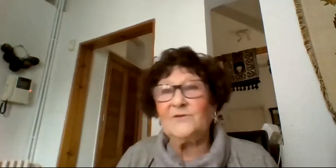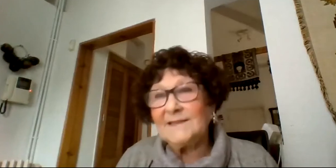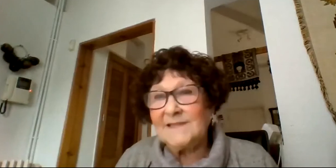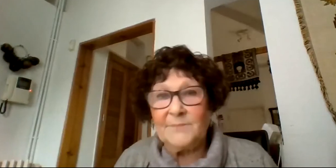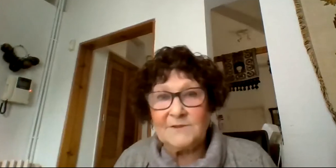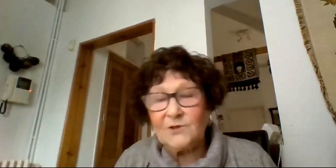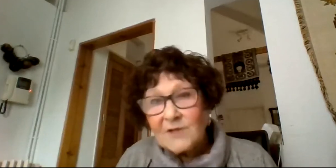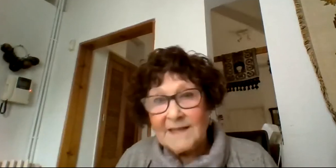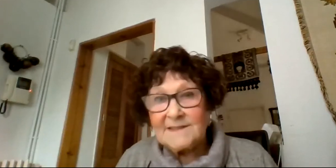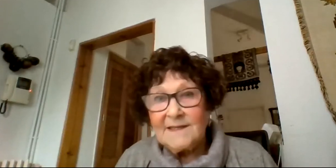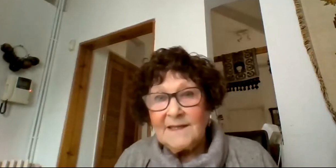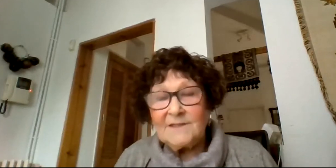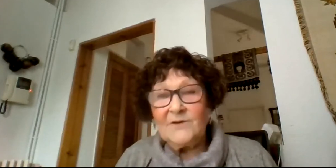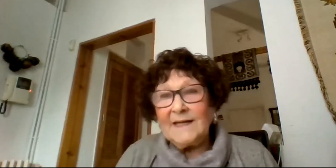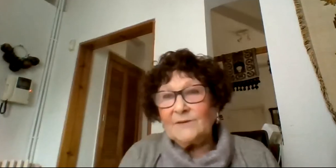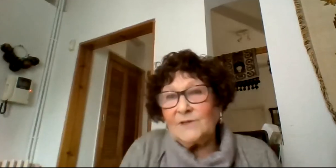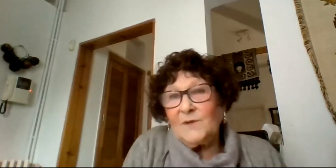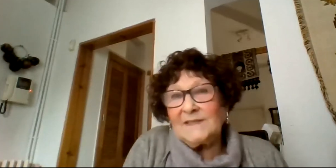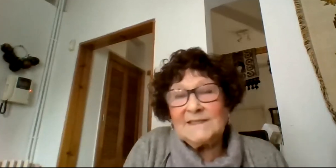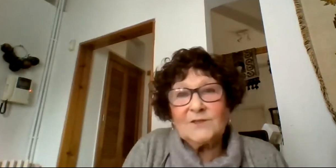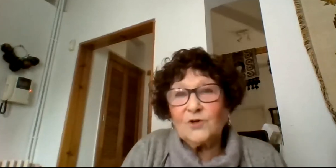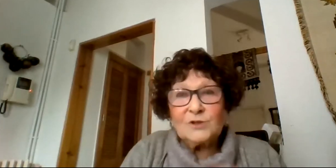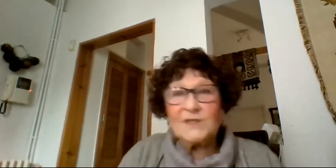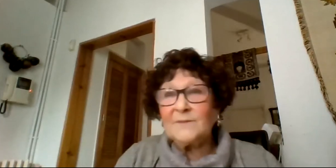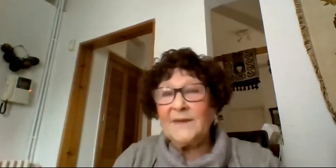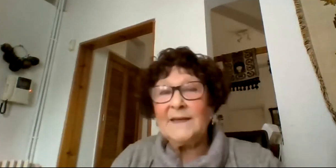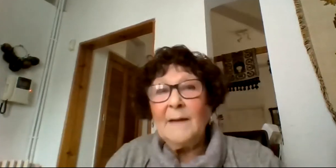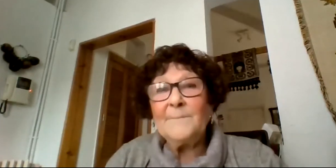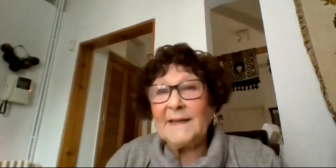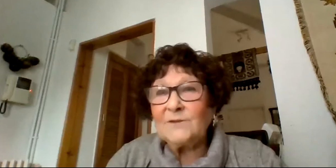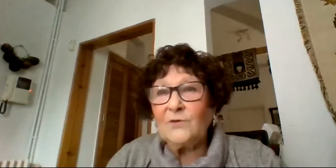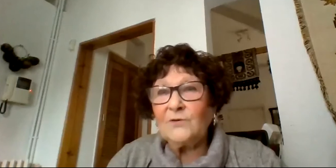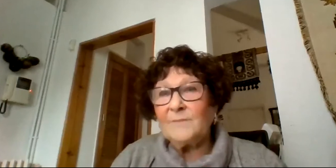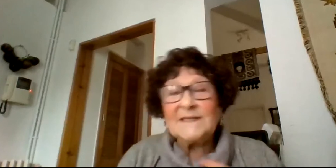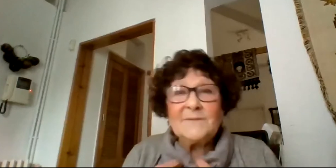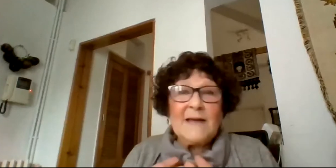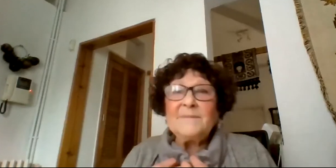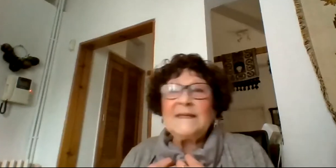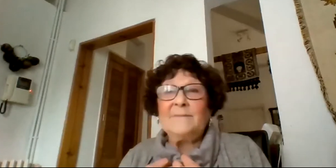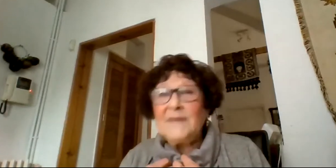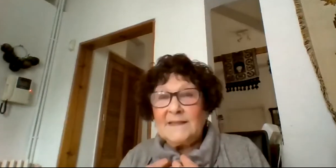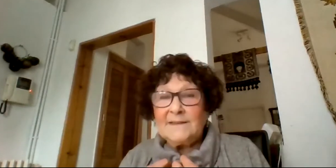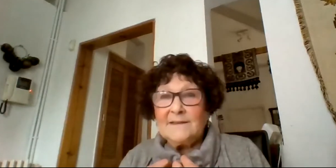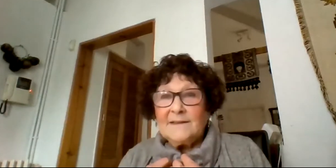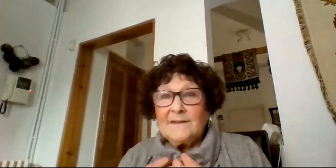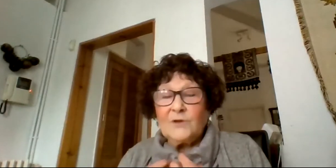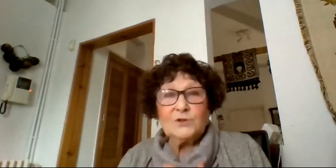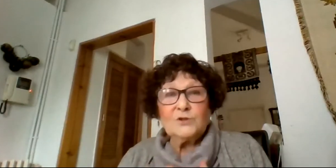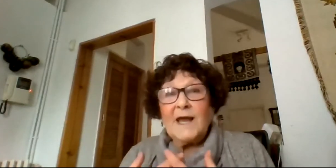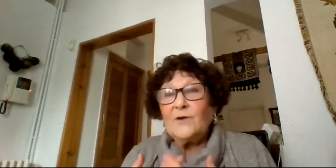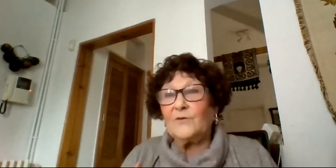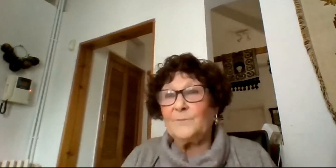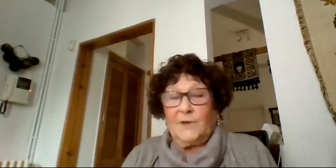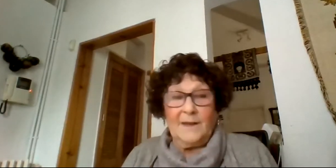espacio de las 100 personas. Entonces, en el autismo es así, todo sirve para todo. Me sirve también a mí, cuando